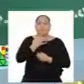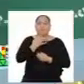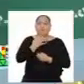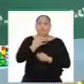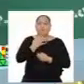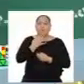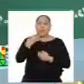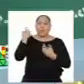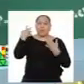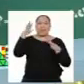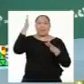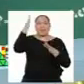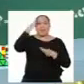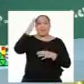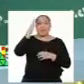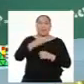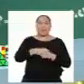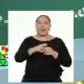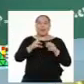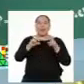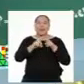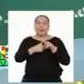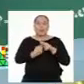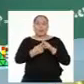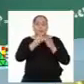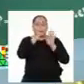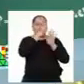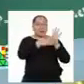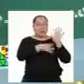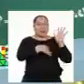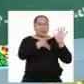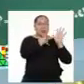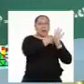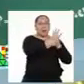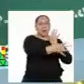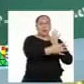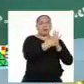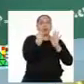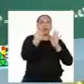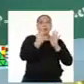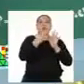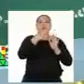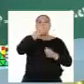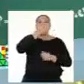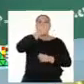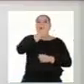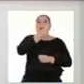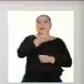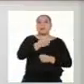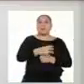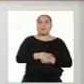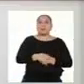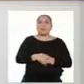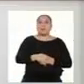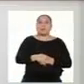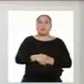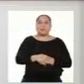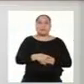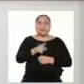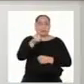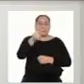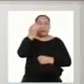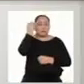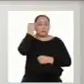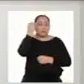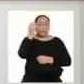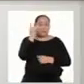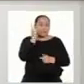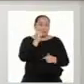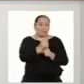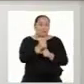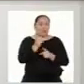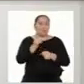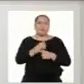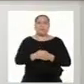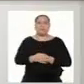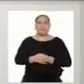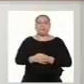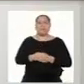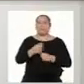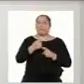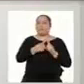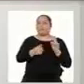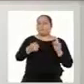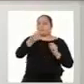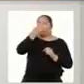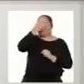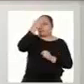Mmm... Ya sé Empecemos la tabla considerando solo las tazas de leche Sería una idea excelente Pero